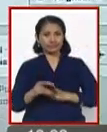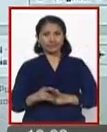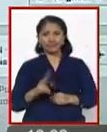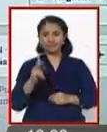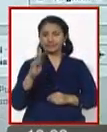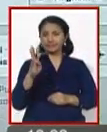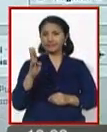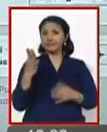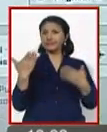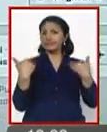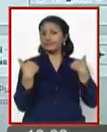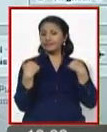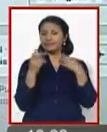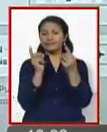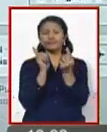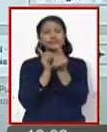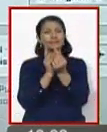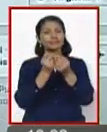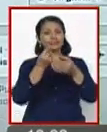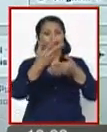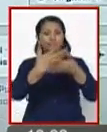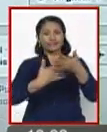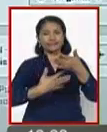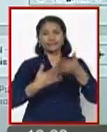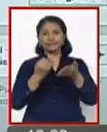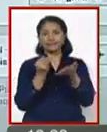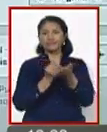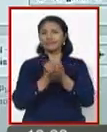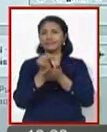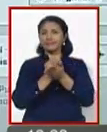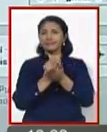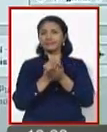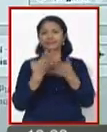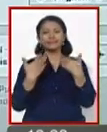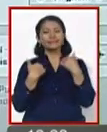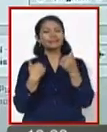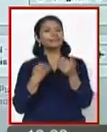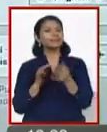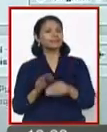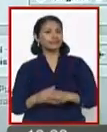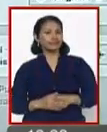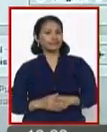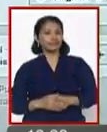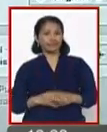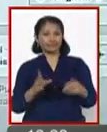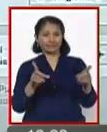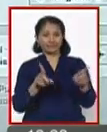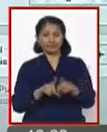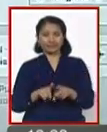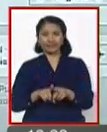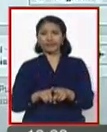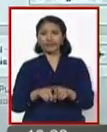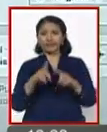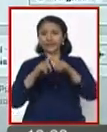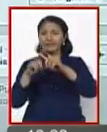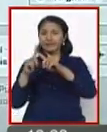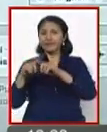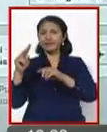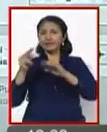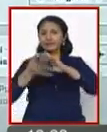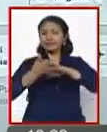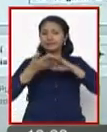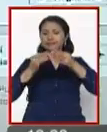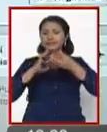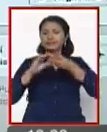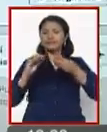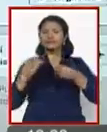la Red Bolivisión, usted también la va a poder encontrar en esta página y seguirlas a través de nuestras redes sociales, como también de las diferentes telenovelas